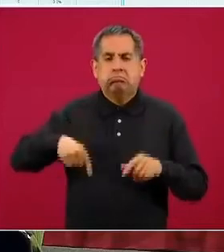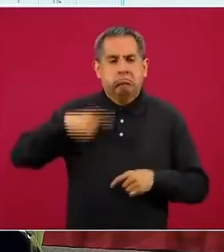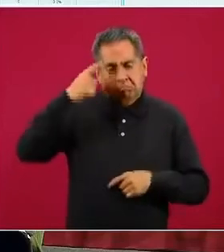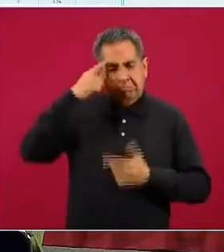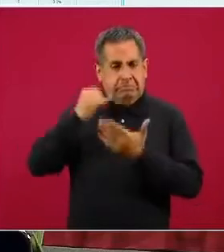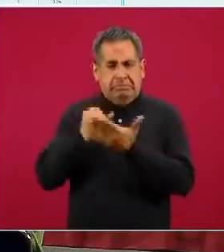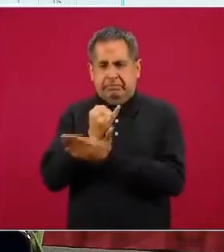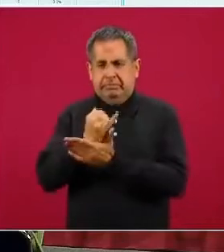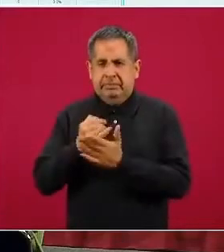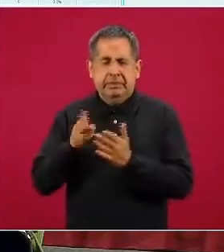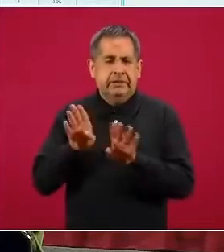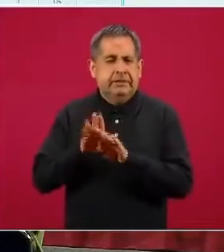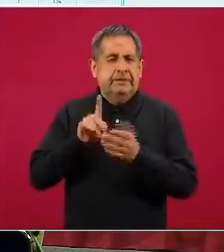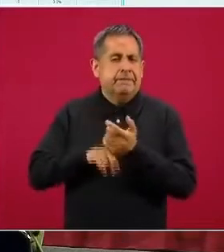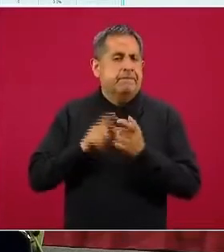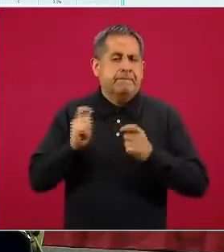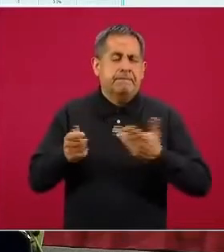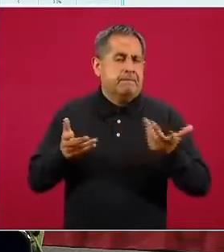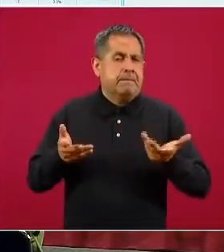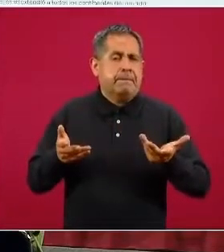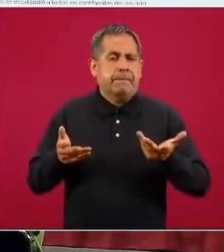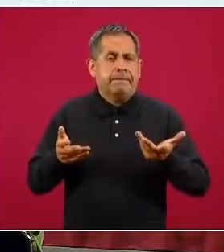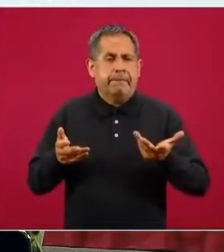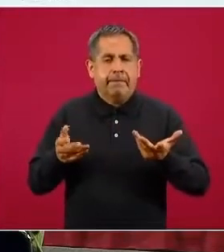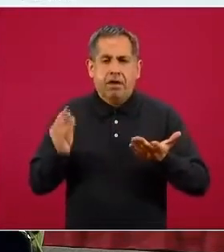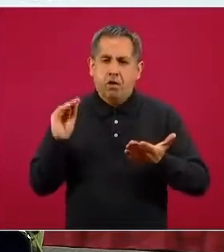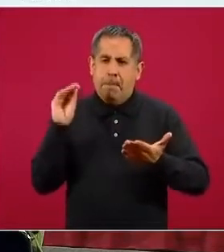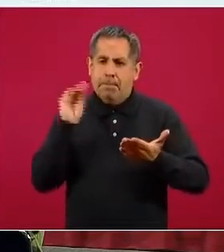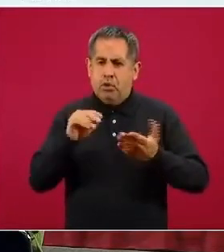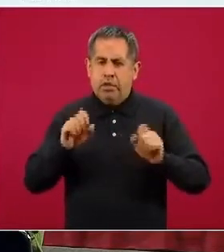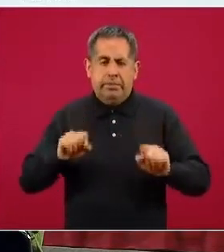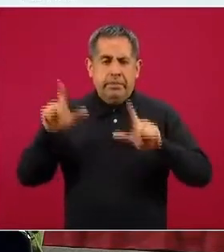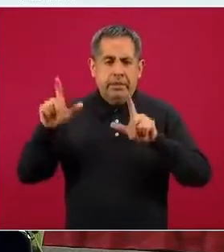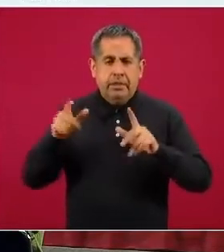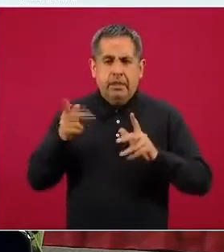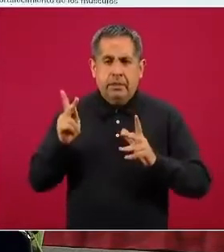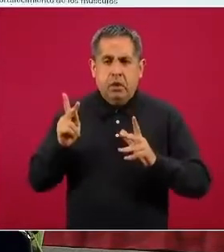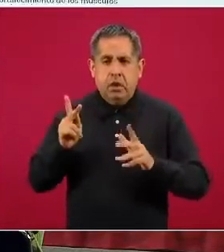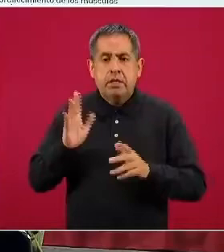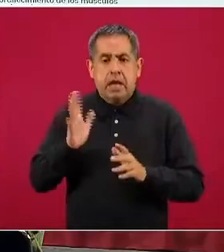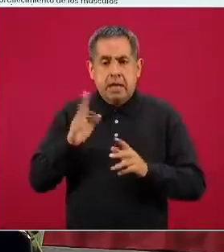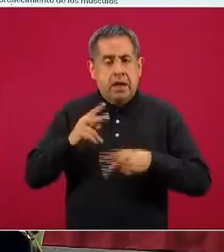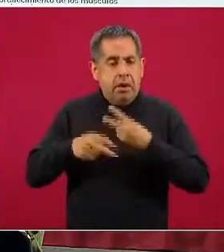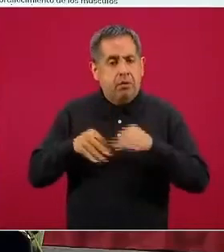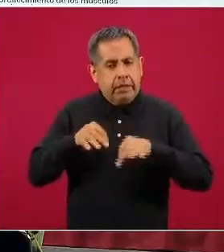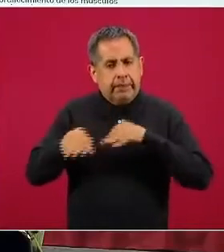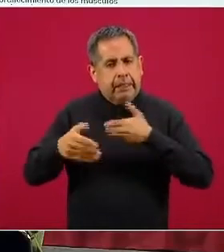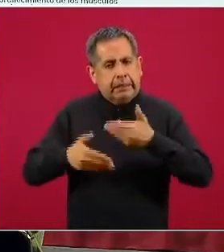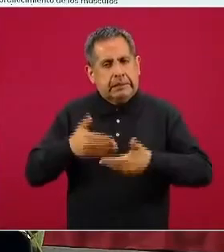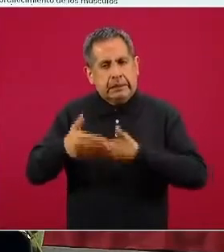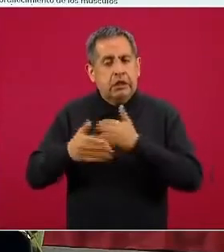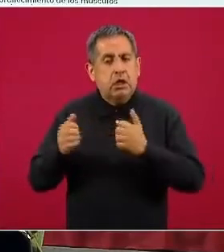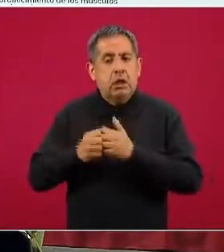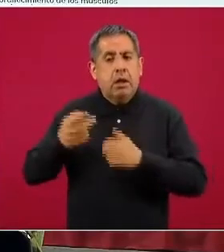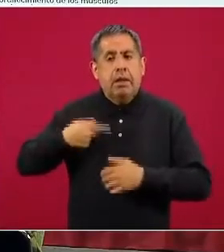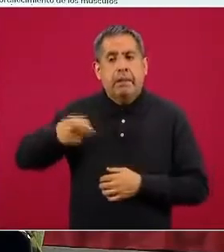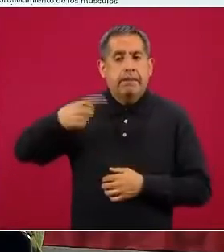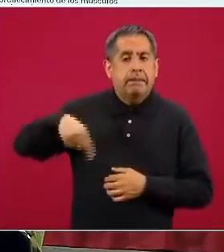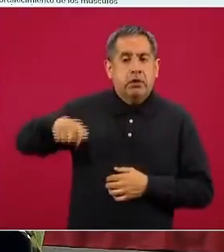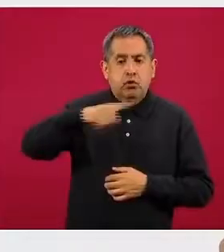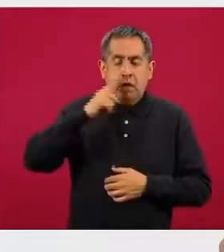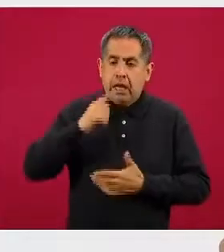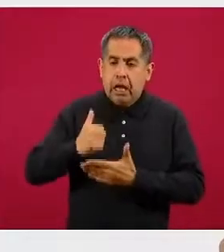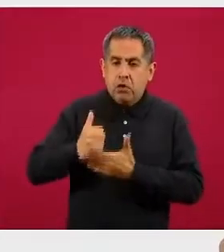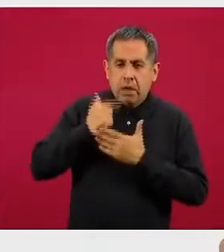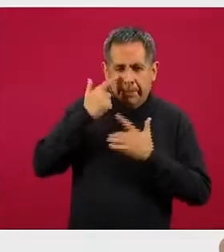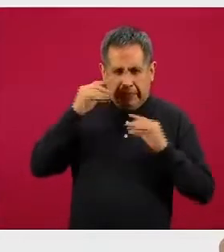decisión de ponerlos. Sin embargo, ya estamos trabajando con el personal que nos